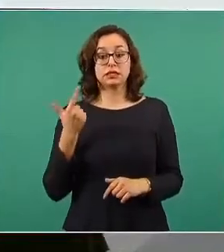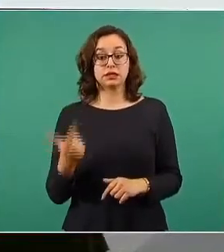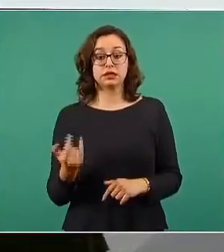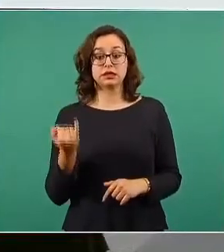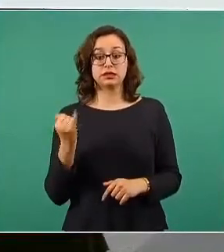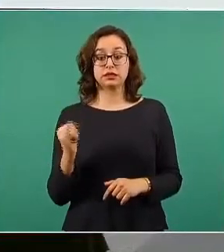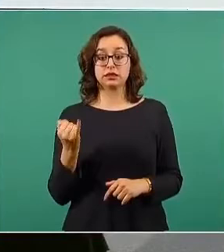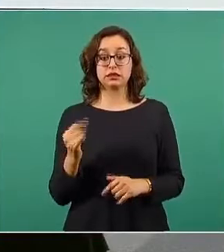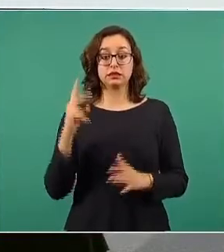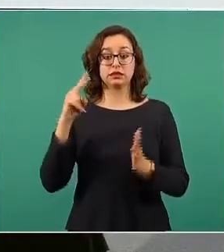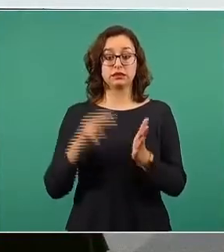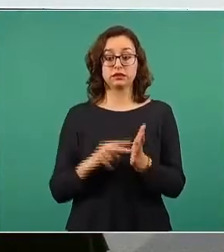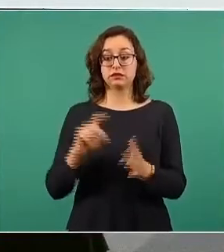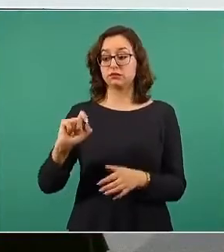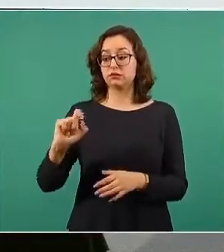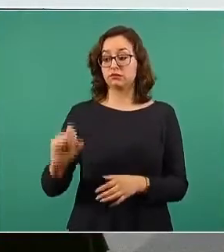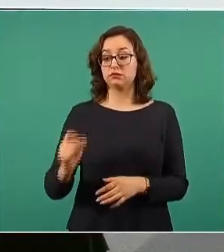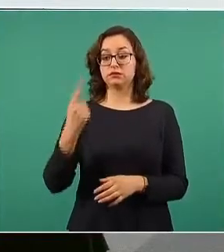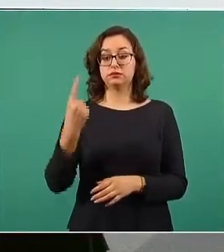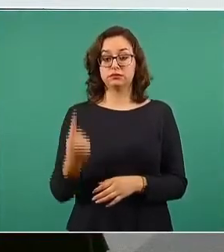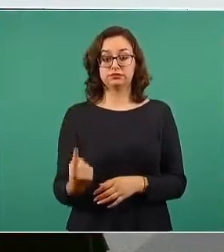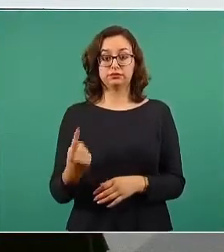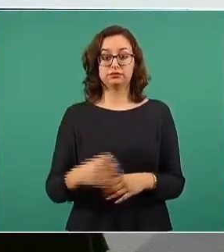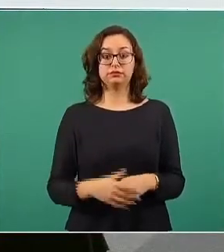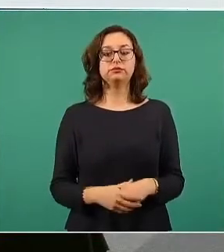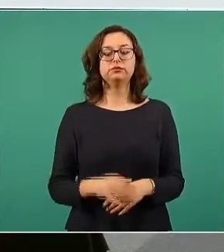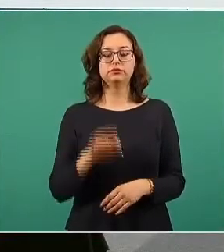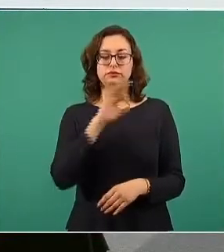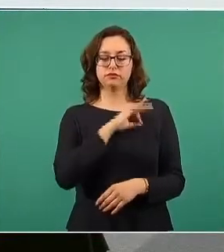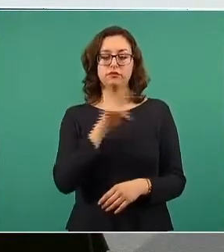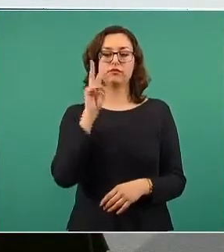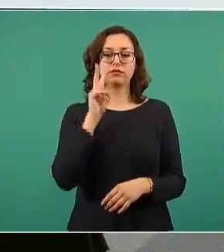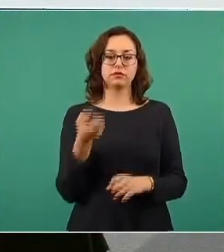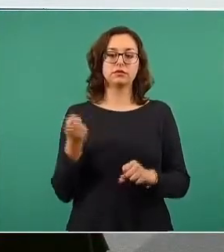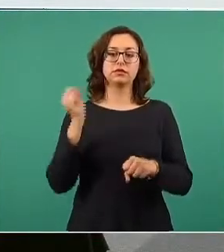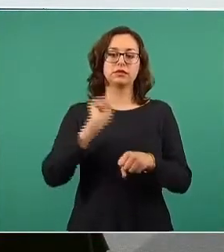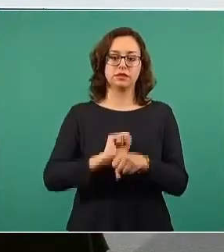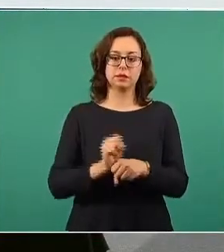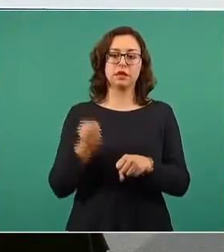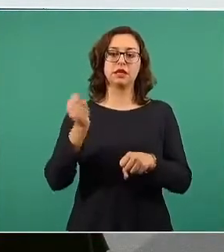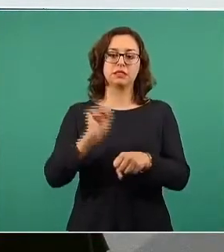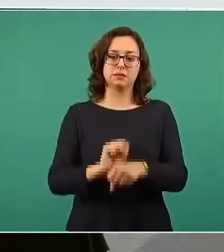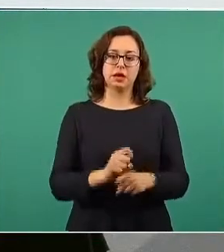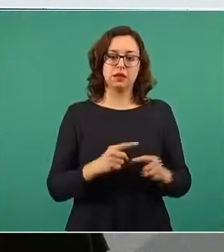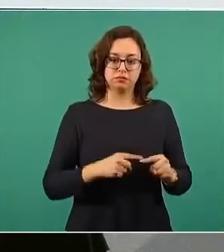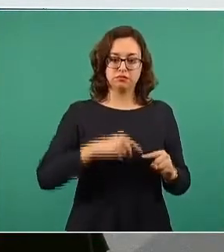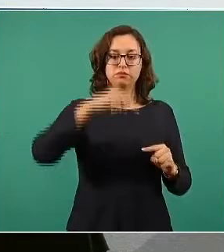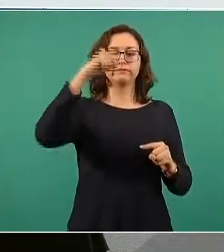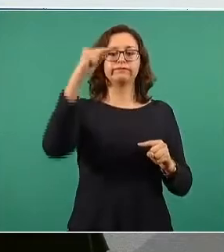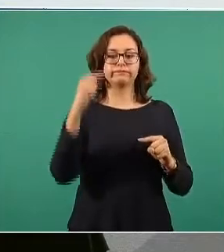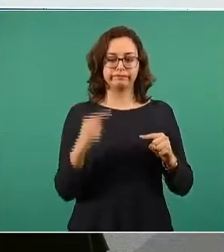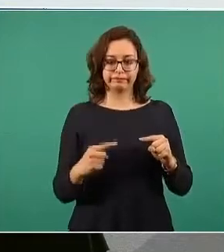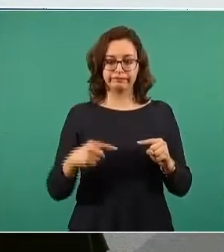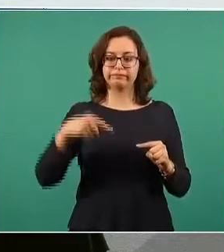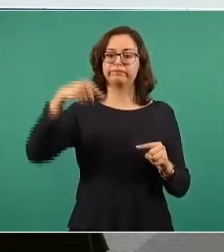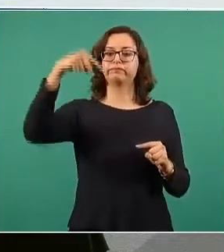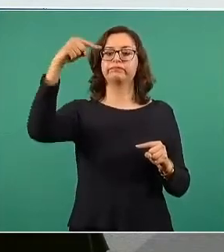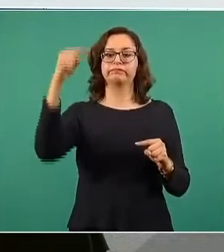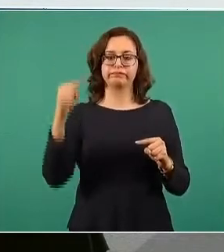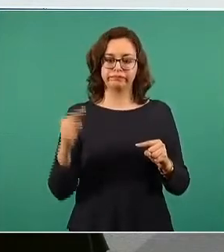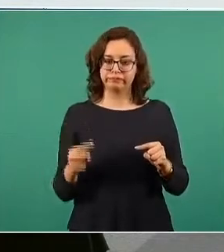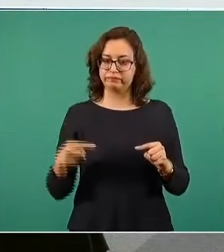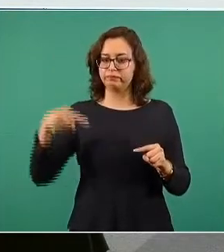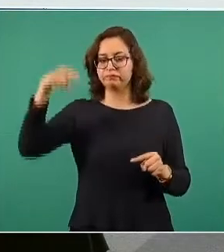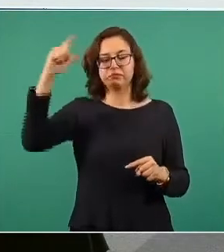de 2021. Y aquí se ven los ciclos semanales que son semejantes a los ciclos semanales de la